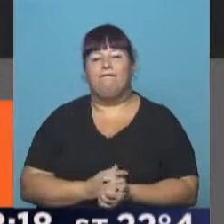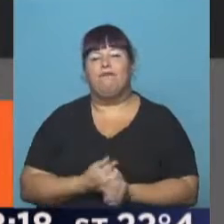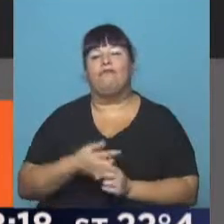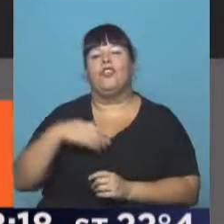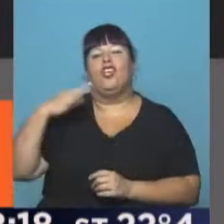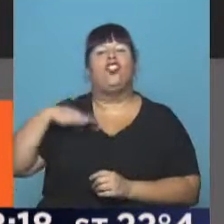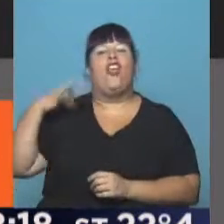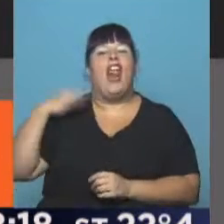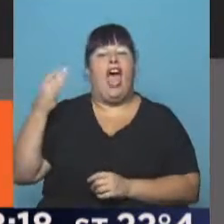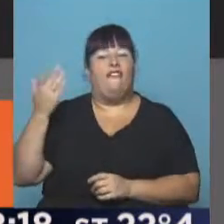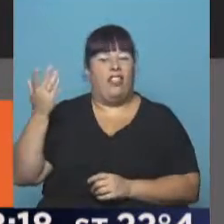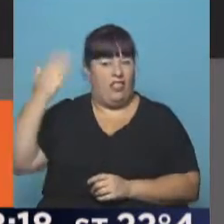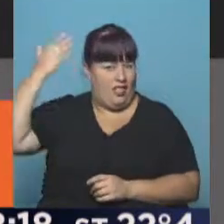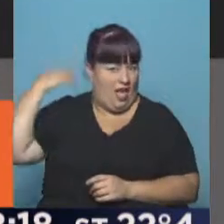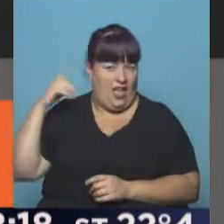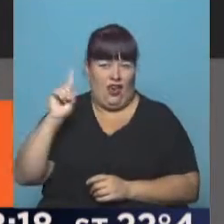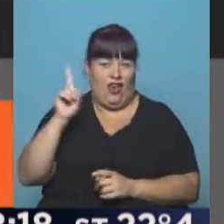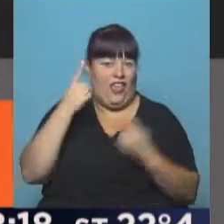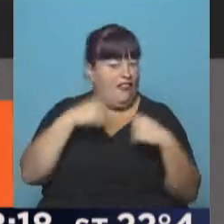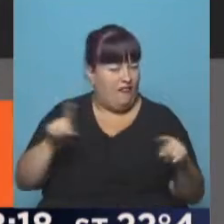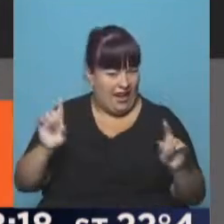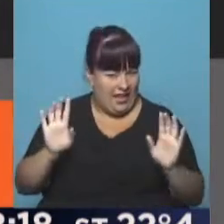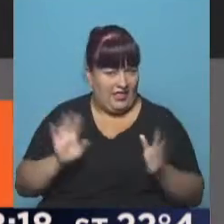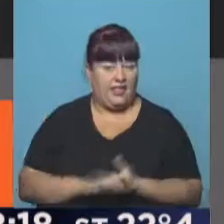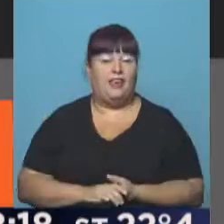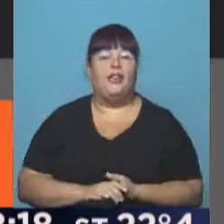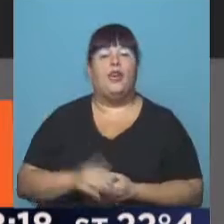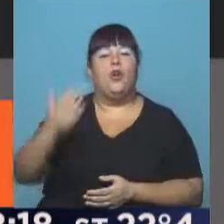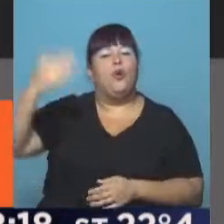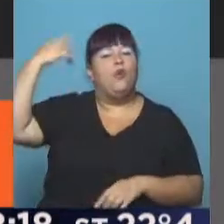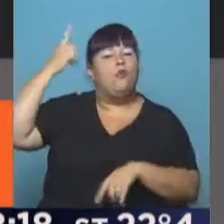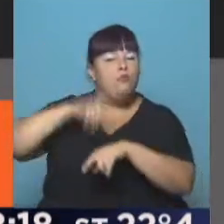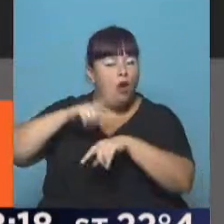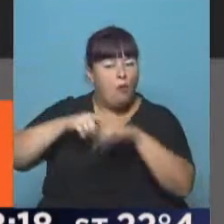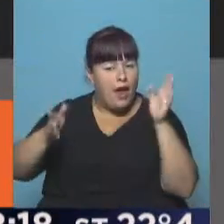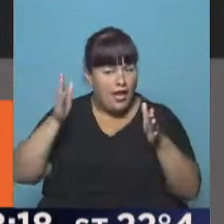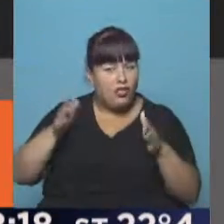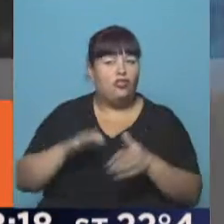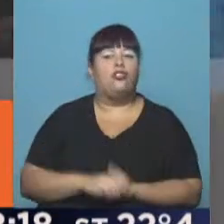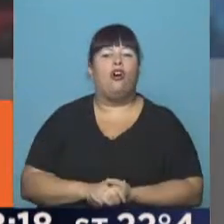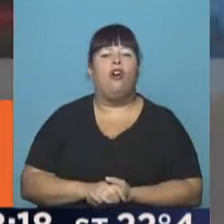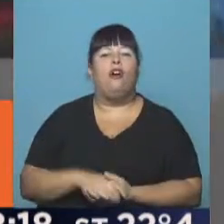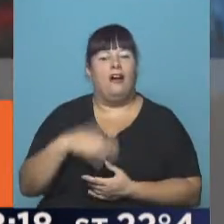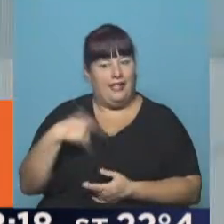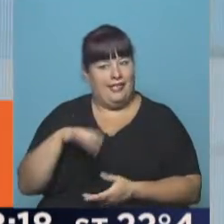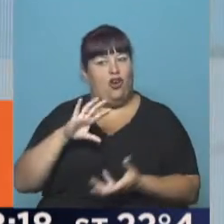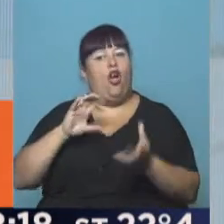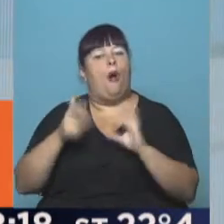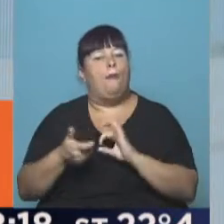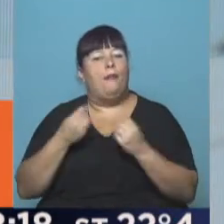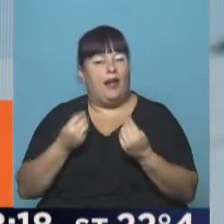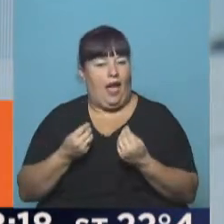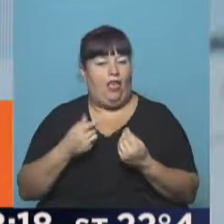toda la vida de la humanidad no revela lo mismo, ¿eh? Es decir, en algún momento determinado hay una complejidad